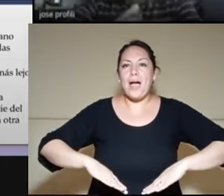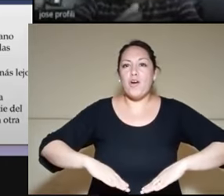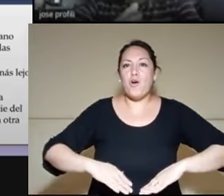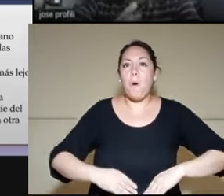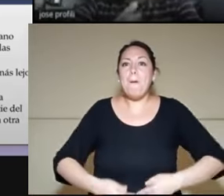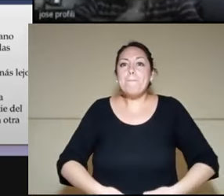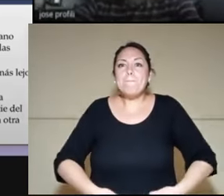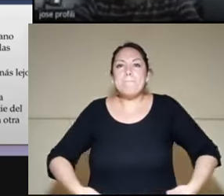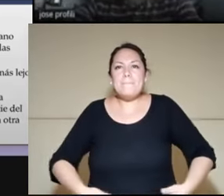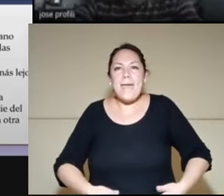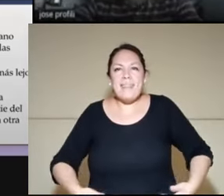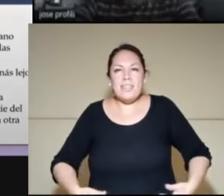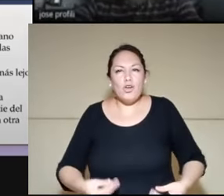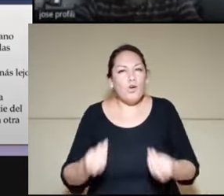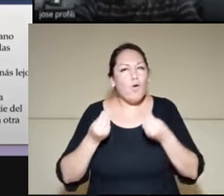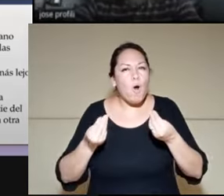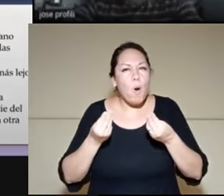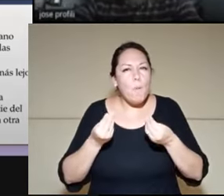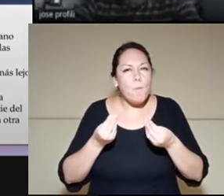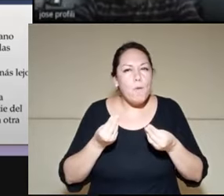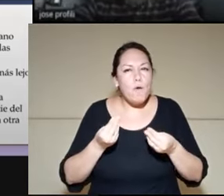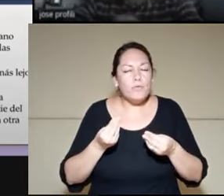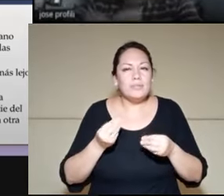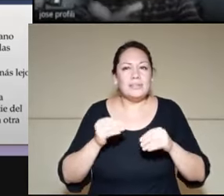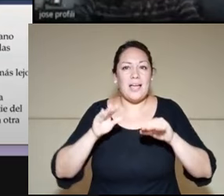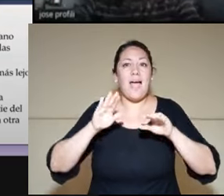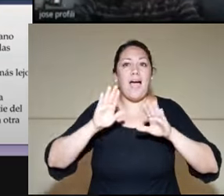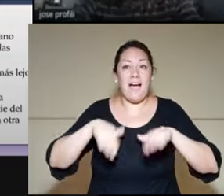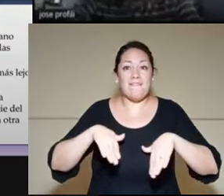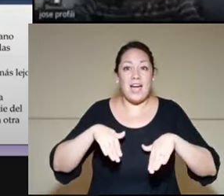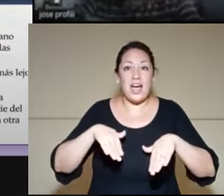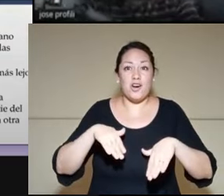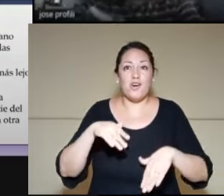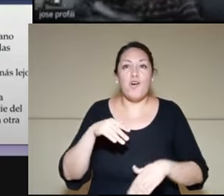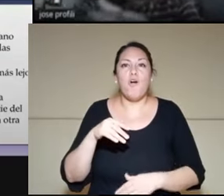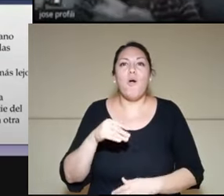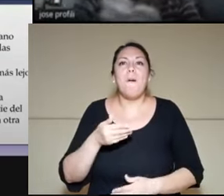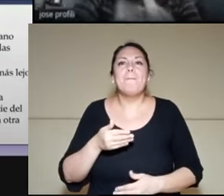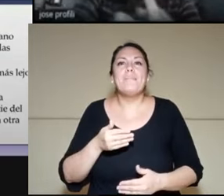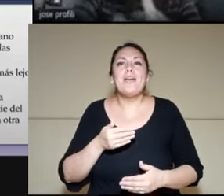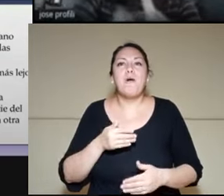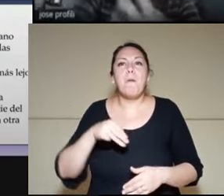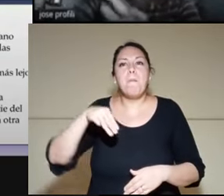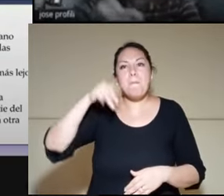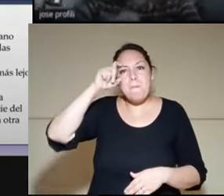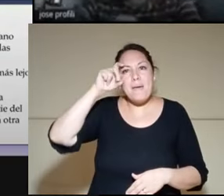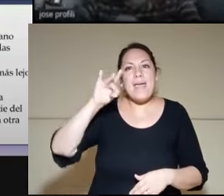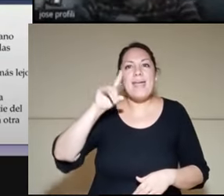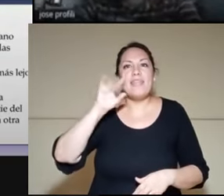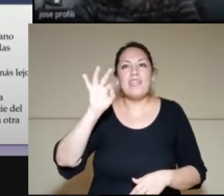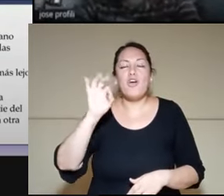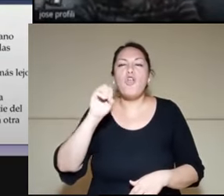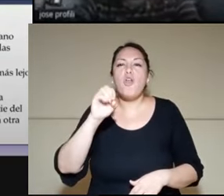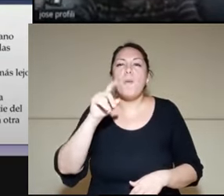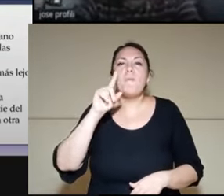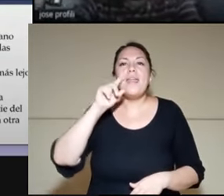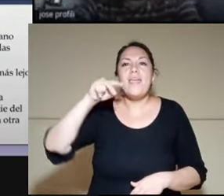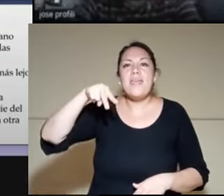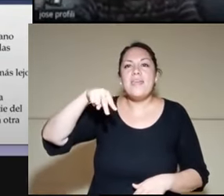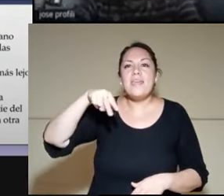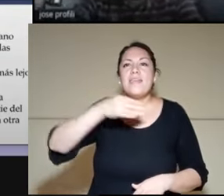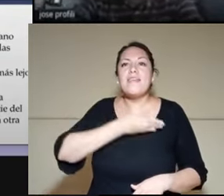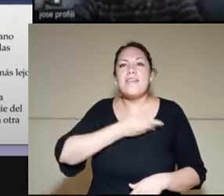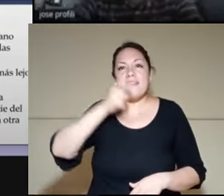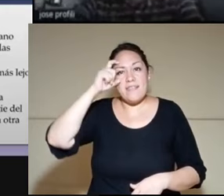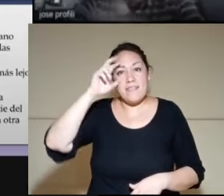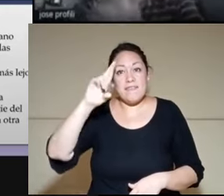pero también está para el lado medial? Está para abajo, pero está para el lado del medio. Entonces se llama